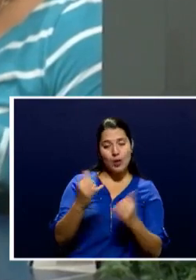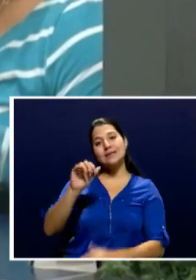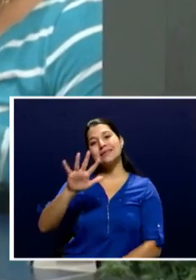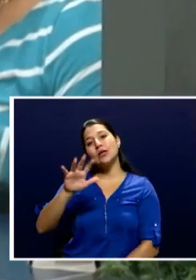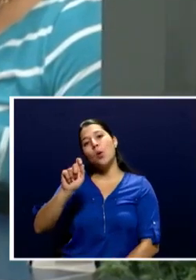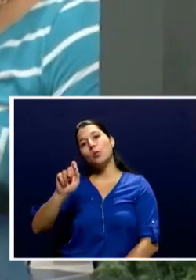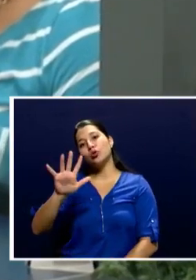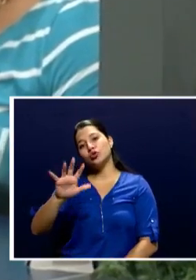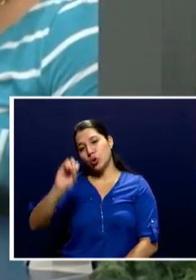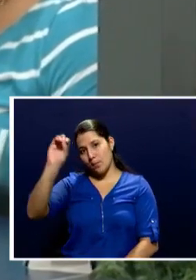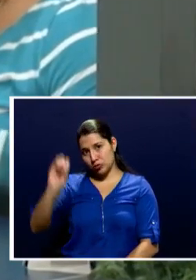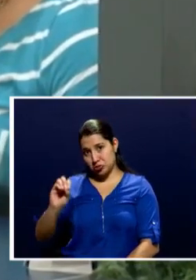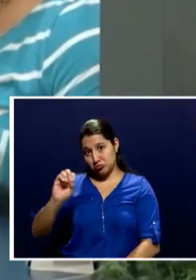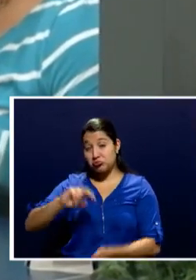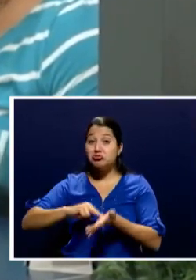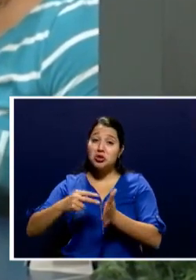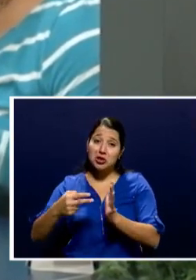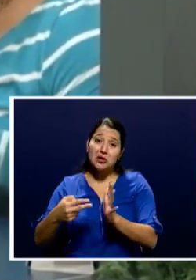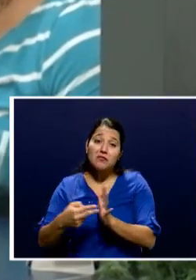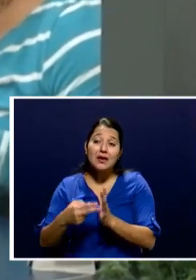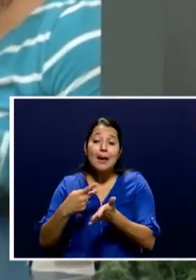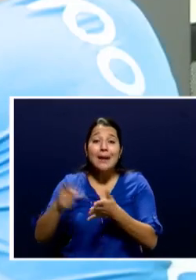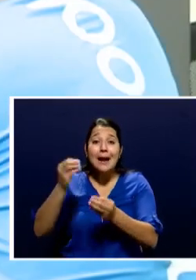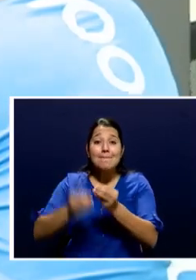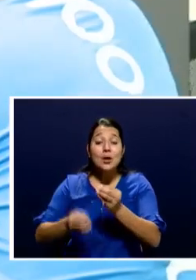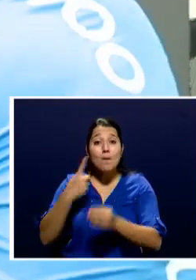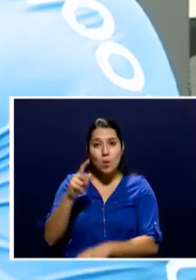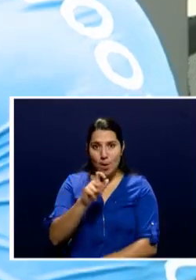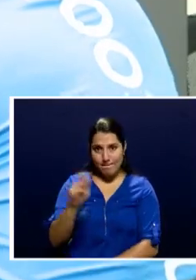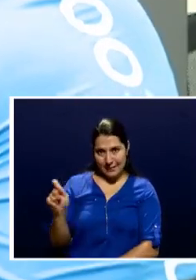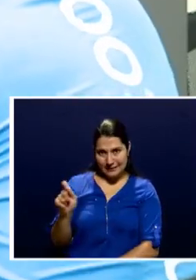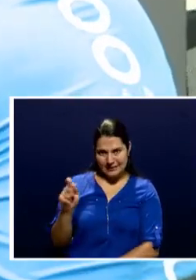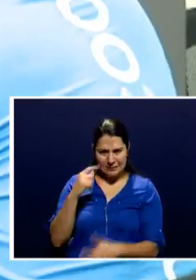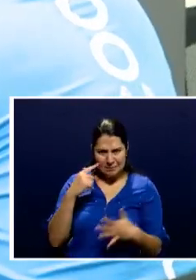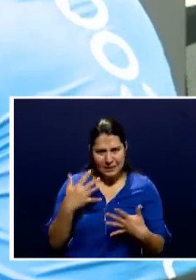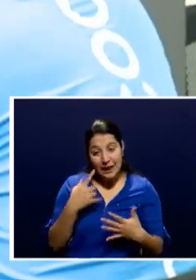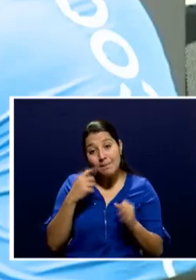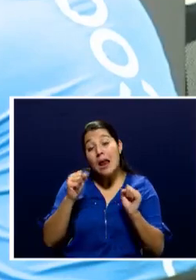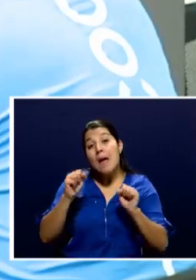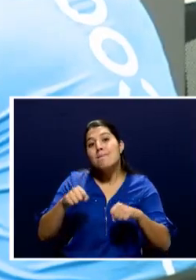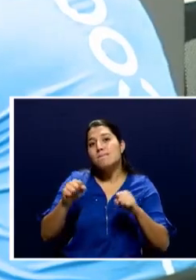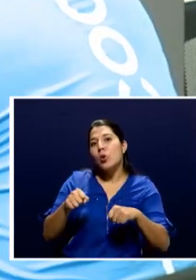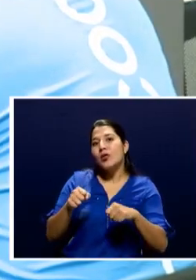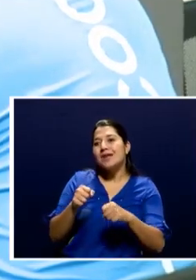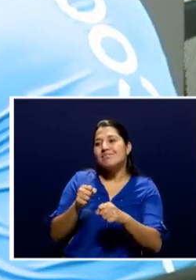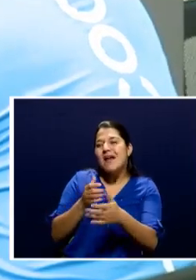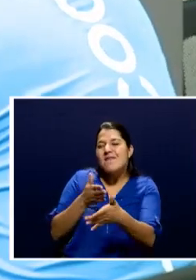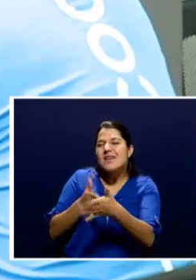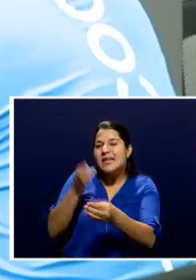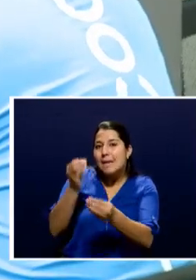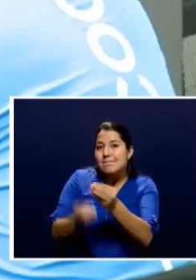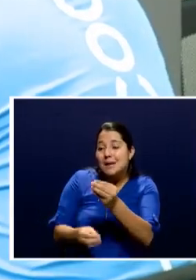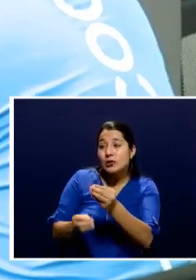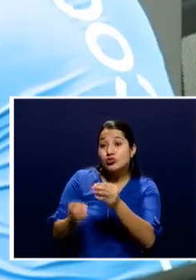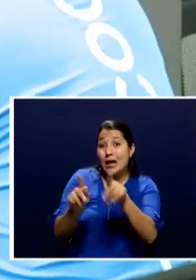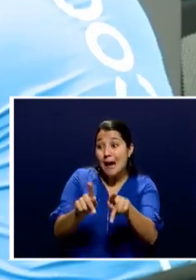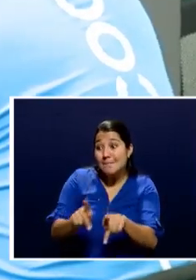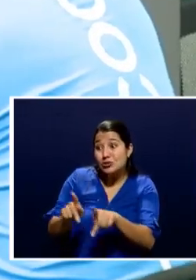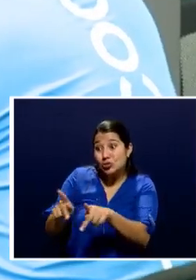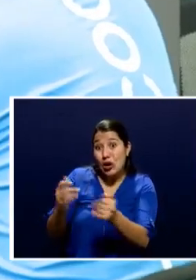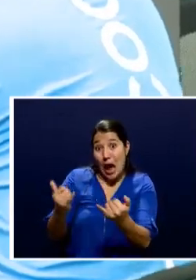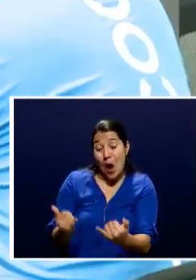5,5%, lo cual representará un ahorro en la cuota mensual. La medida se tomó con el fin de disminuir el impacto económico en medio de la crisis